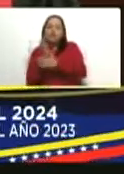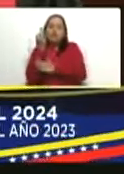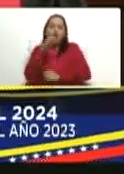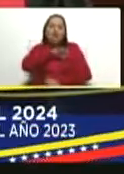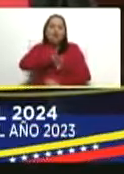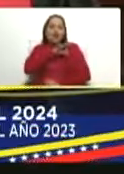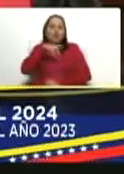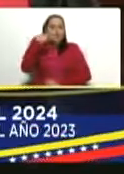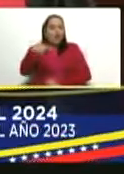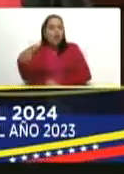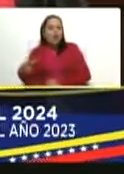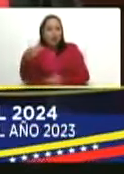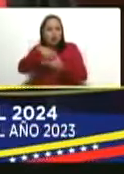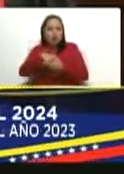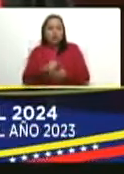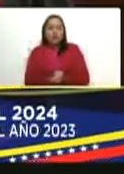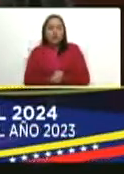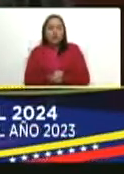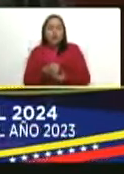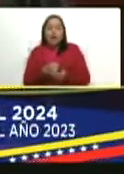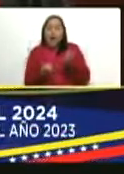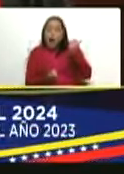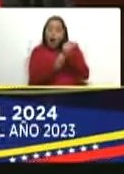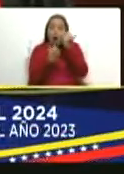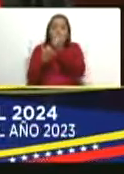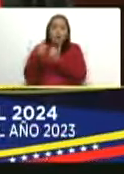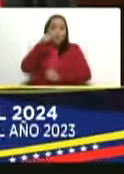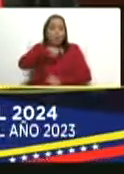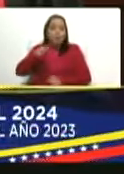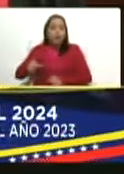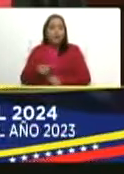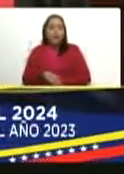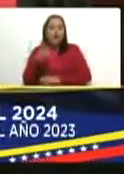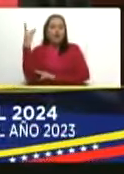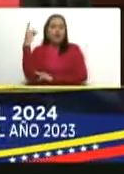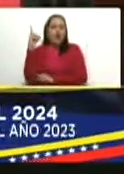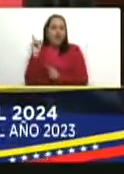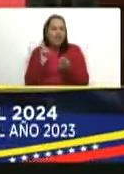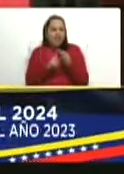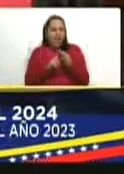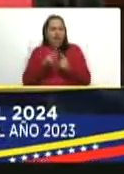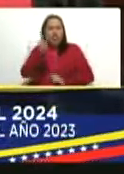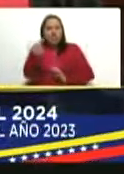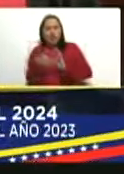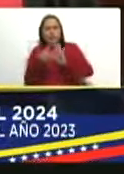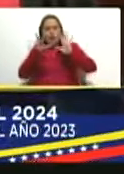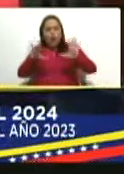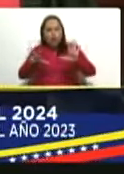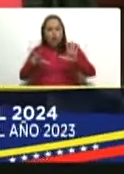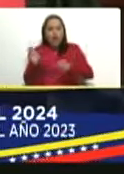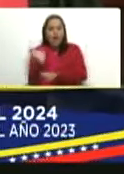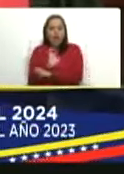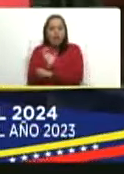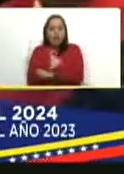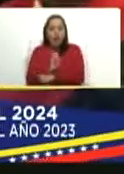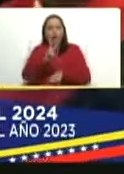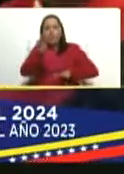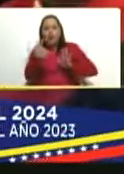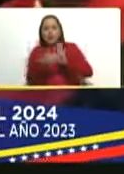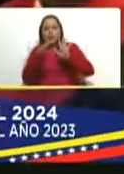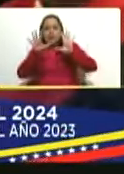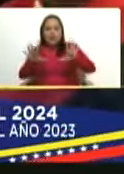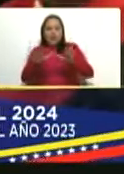de sus sociedades sobre bases populares. Bolivia, 2008. Ecuador,